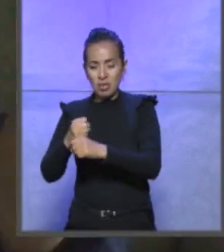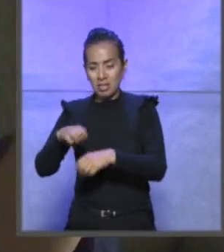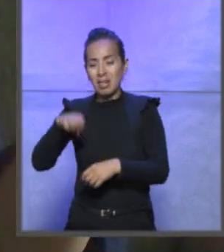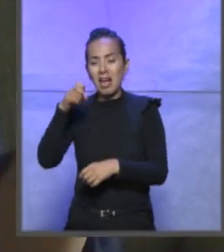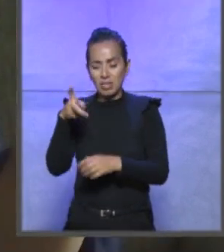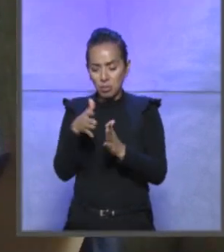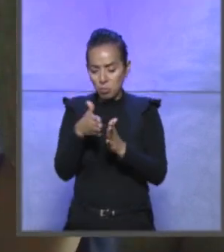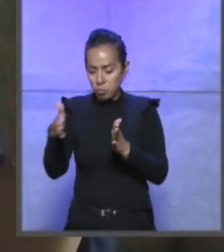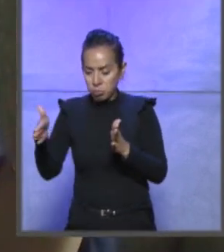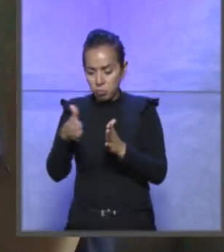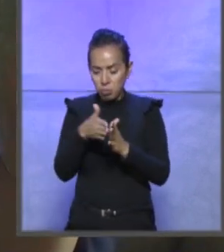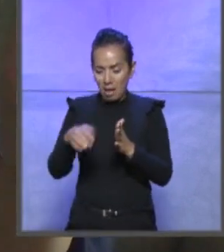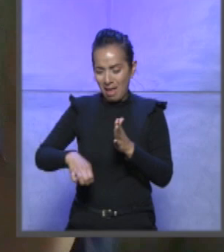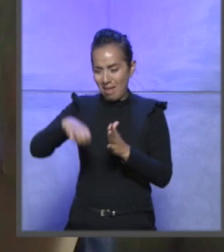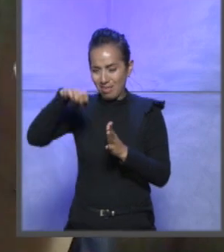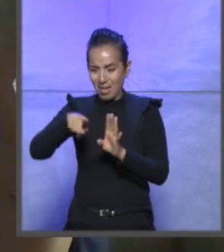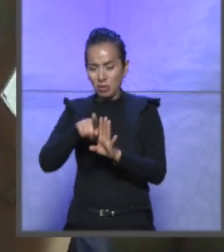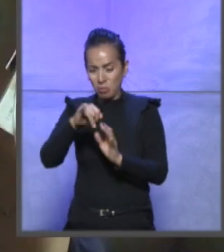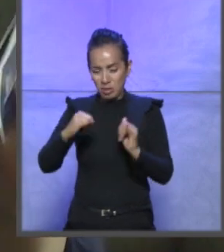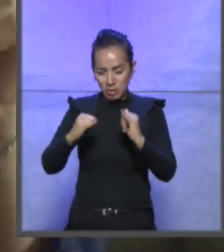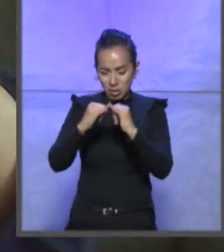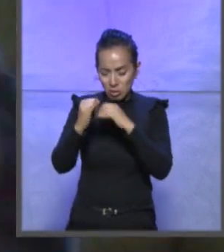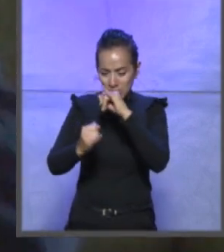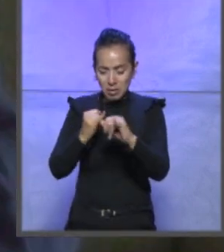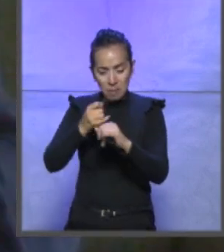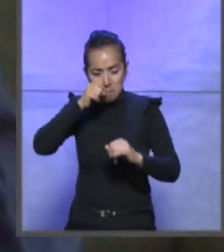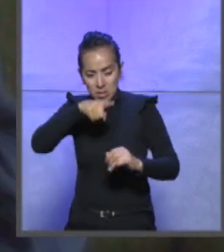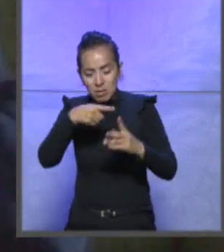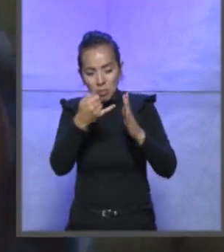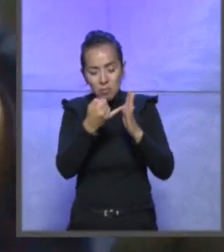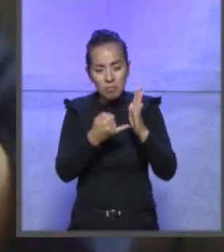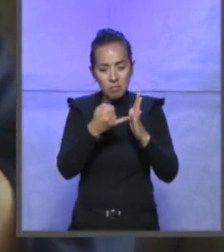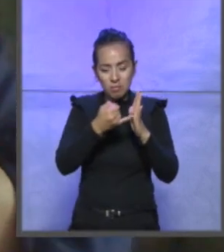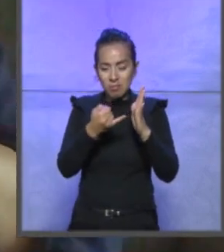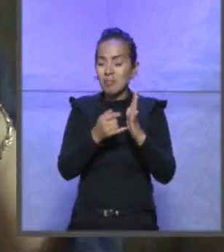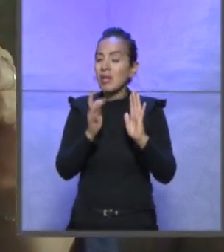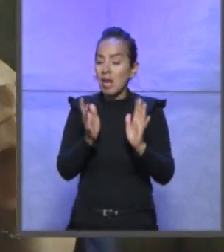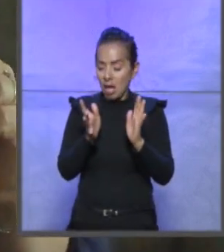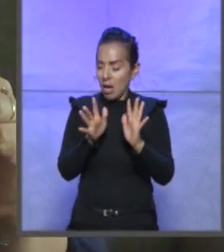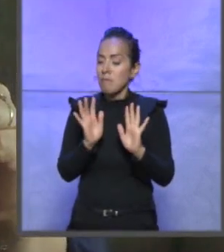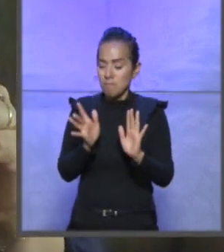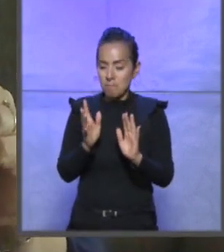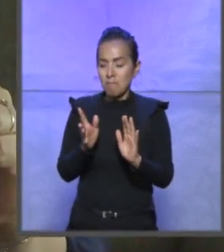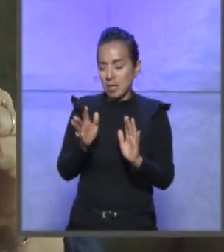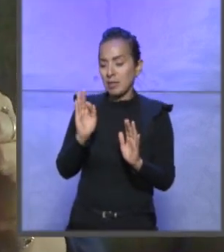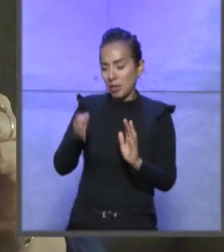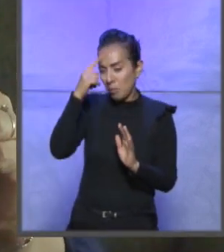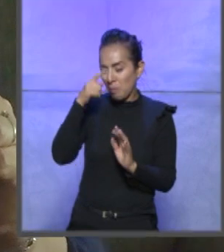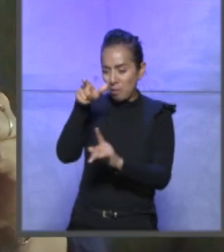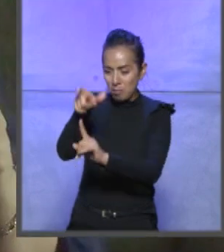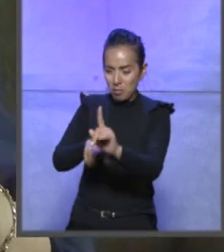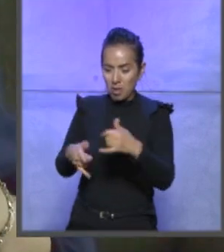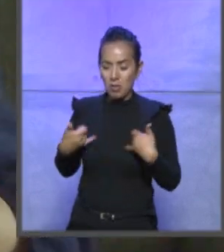es el rango de edad que tanto instituciones internacionales como el propio INEGI han adoptado para definir a la